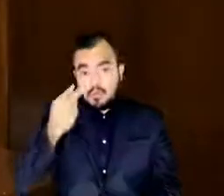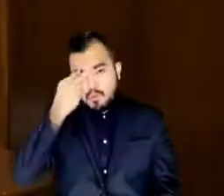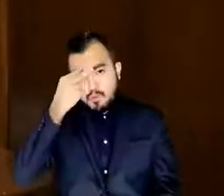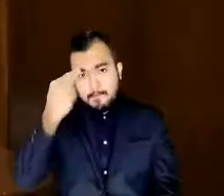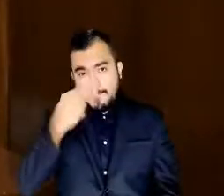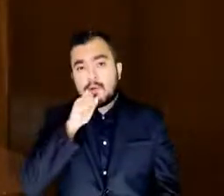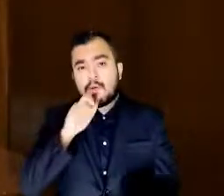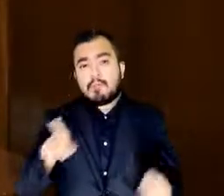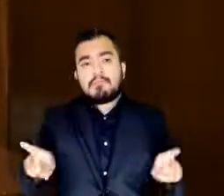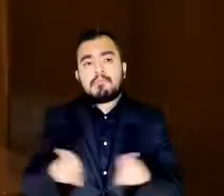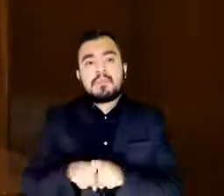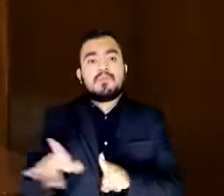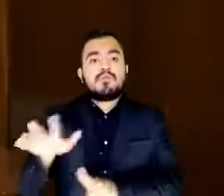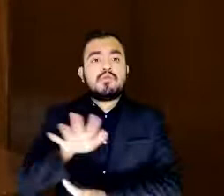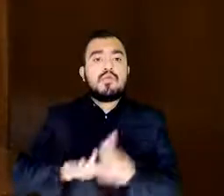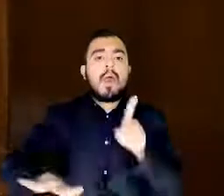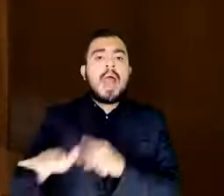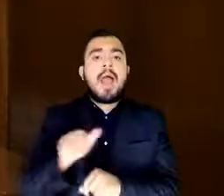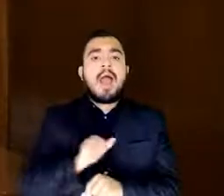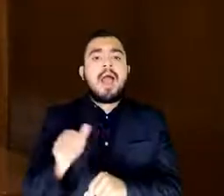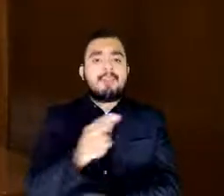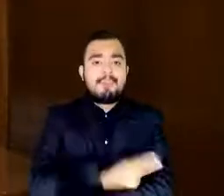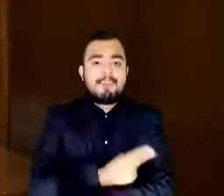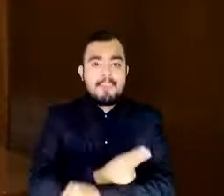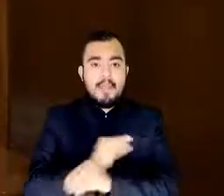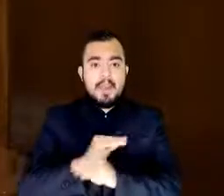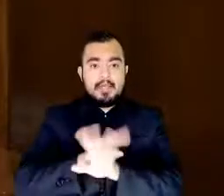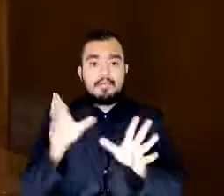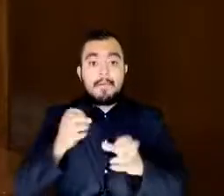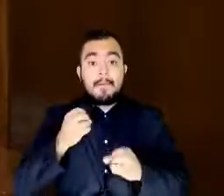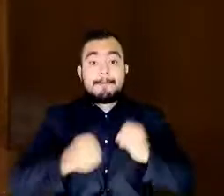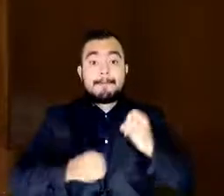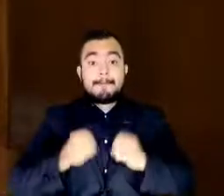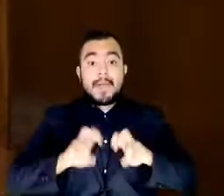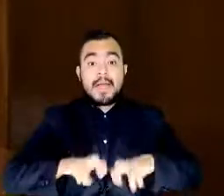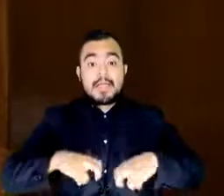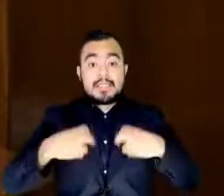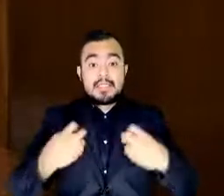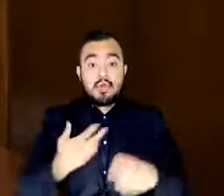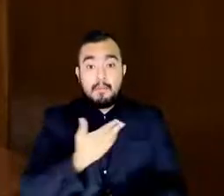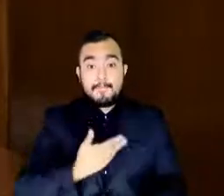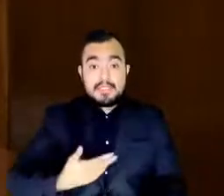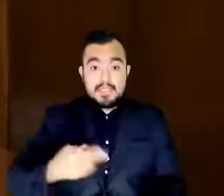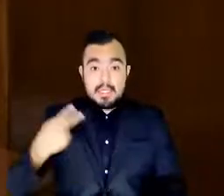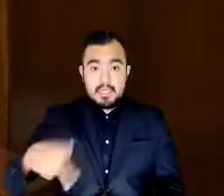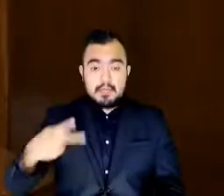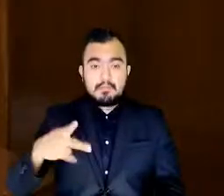datos del área de transparencia, el magistrado presidente del tribunal gana